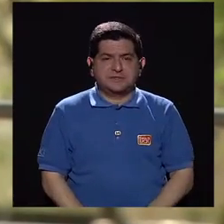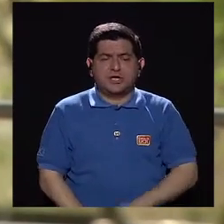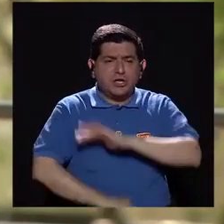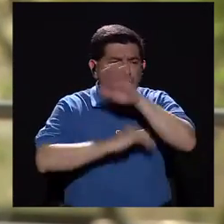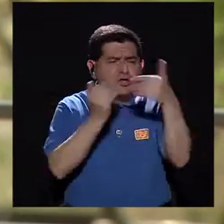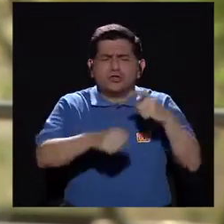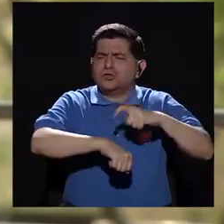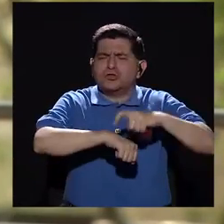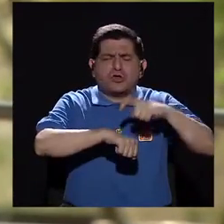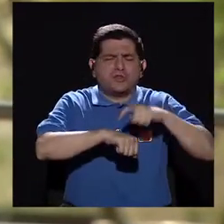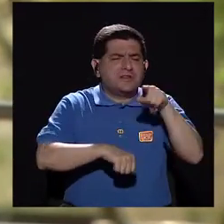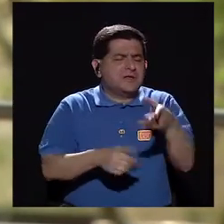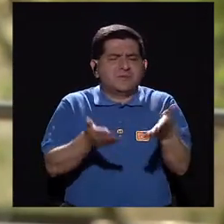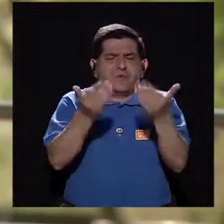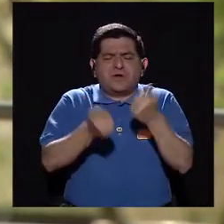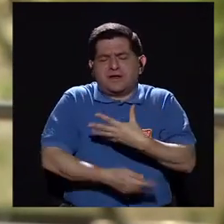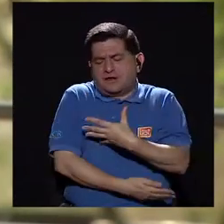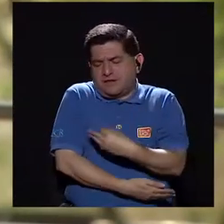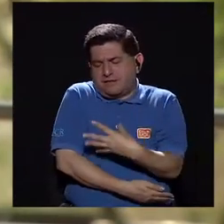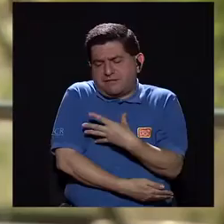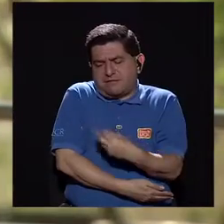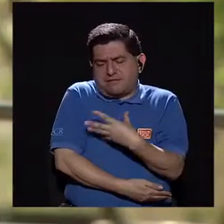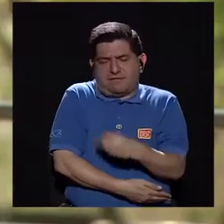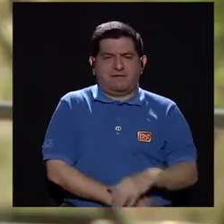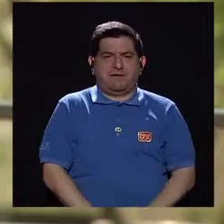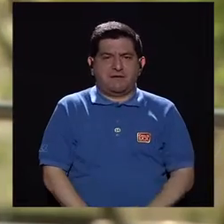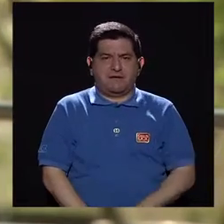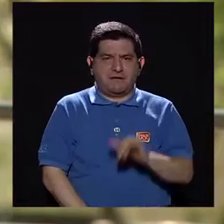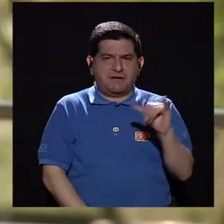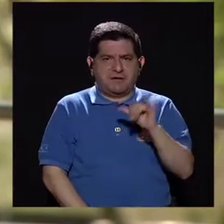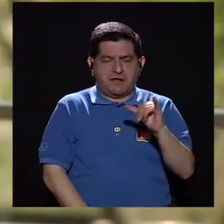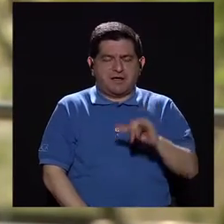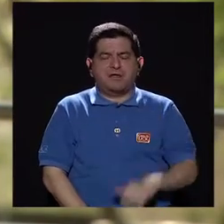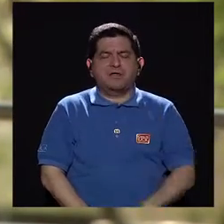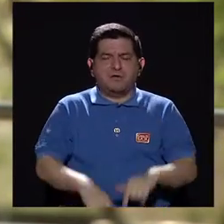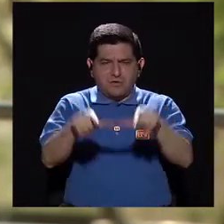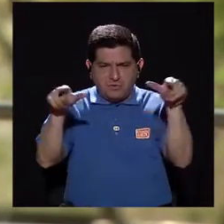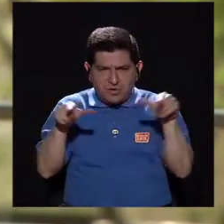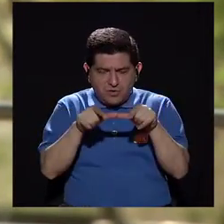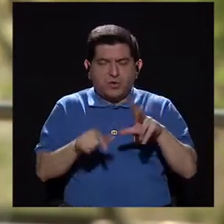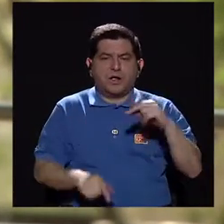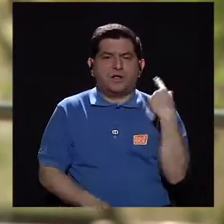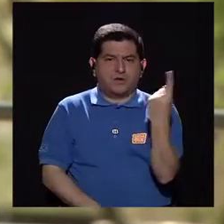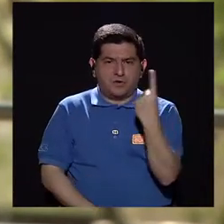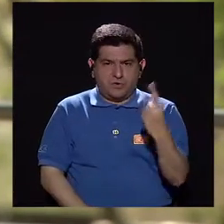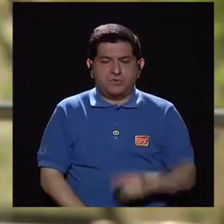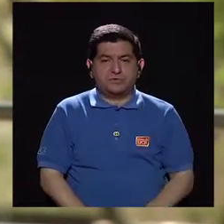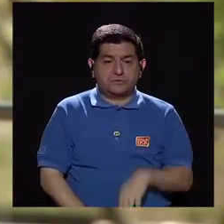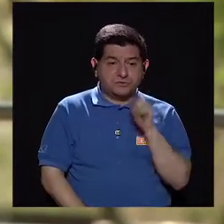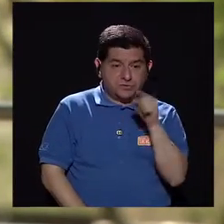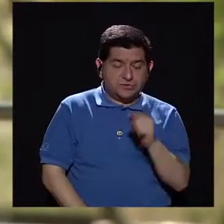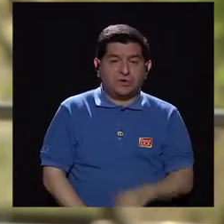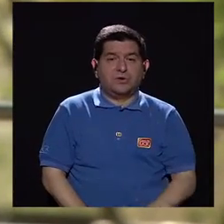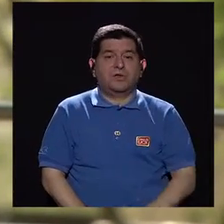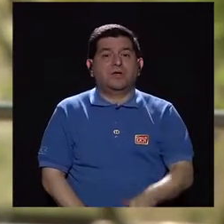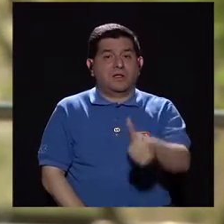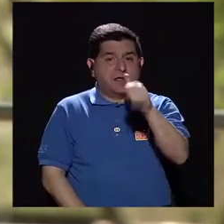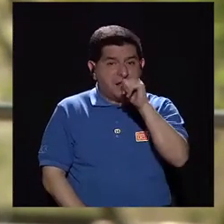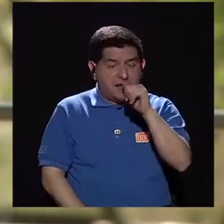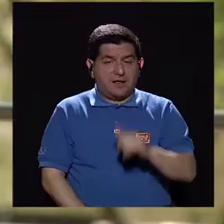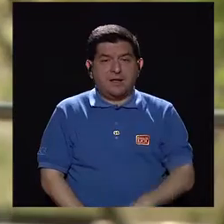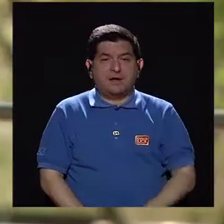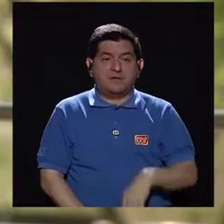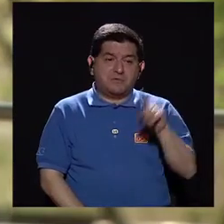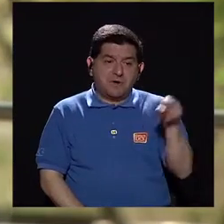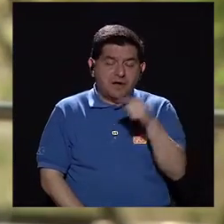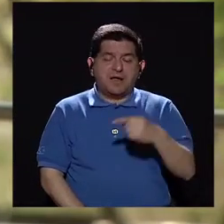mamá, dele todo el tiempo que el bebé quiera el pecho, de un mismo lado, para garantizar que no solamente se está tomando el